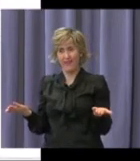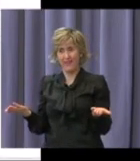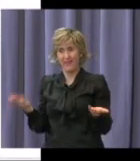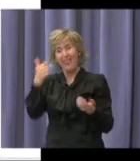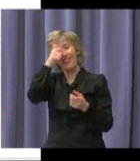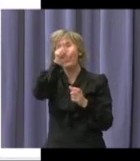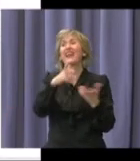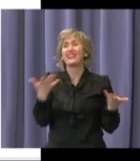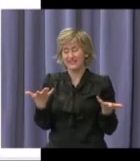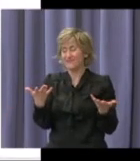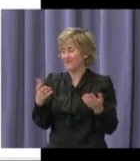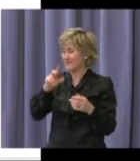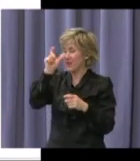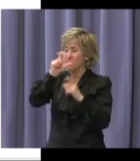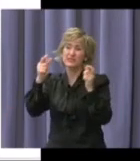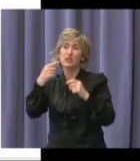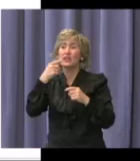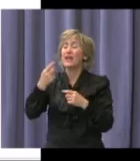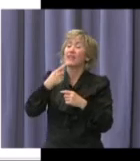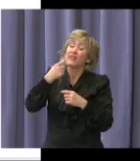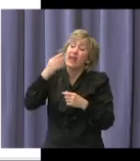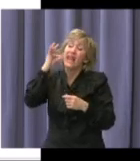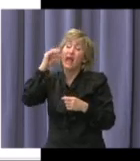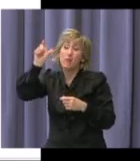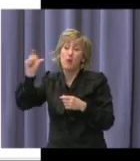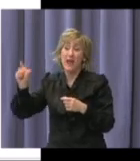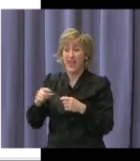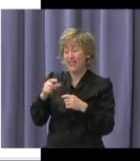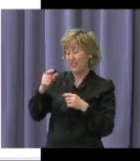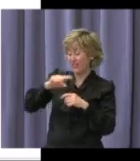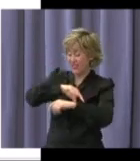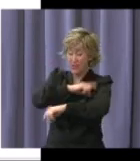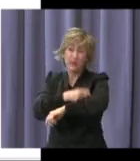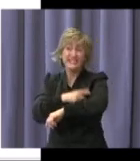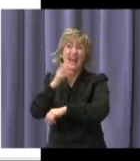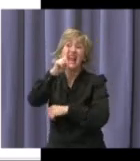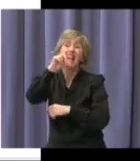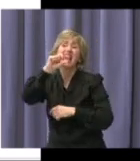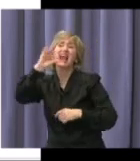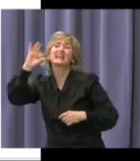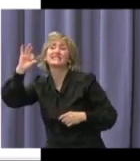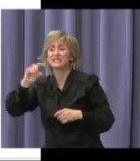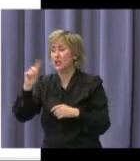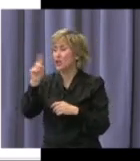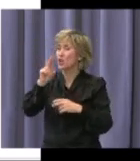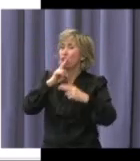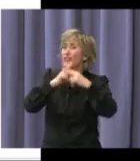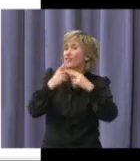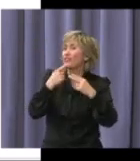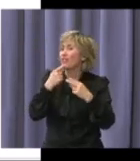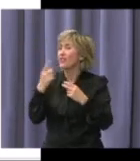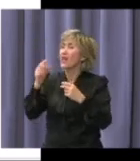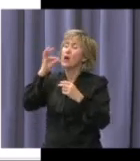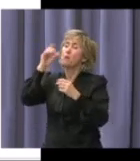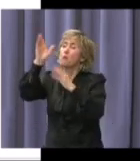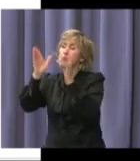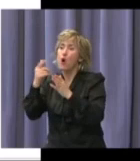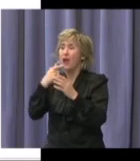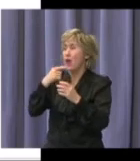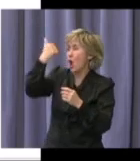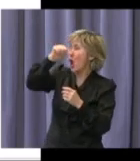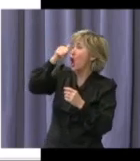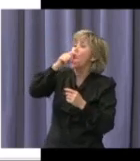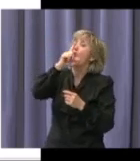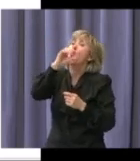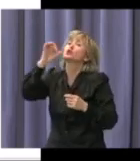Las redundancias, las mujeres deportistas sin reflejo en los medios, las deportistas. Nunca, si practicamos la regla de inversión, diríamos los